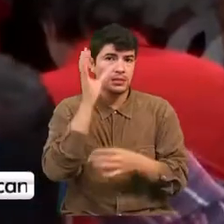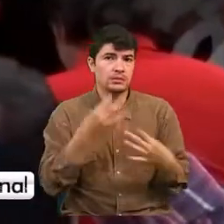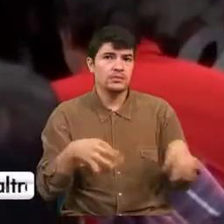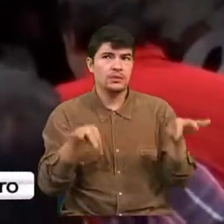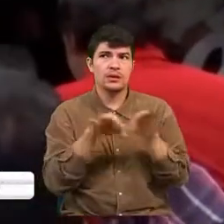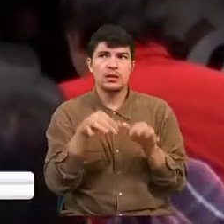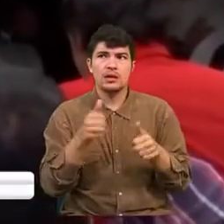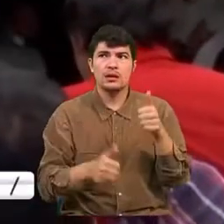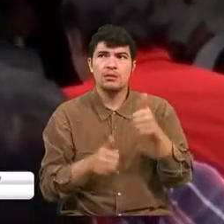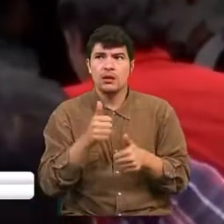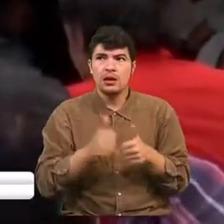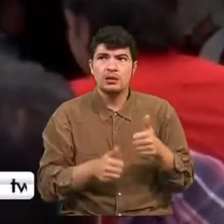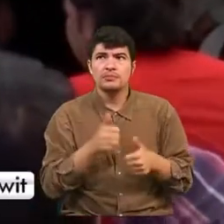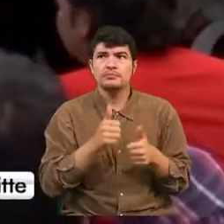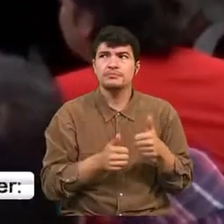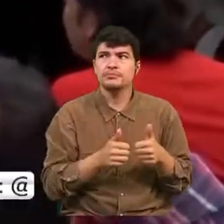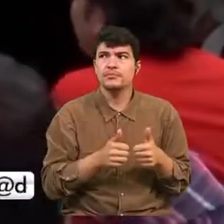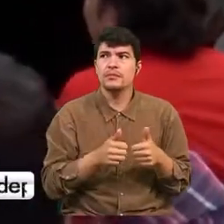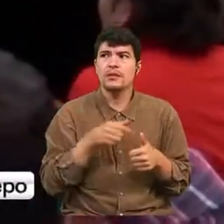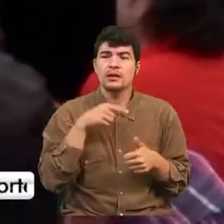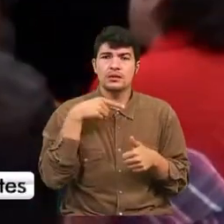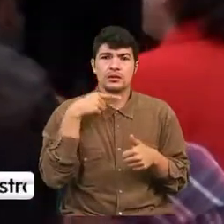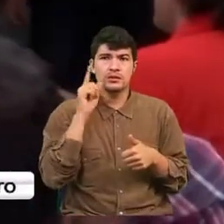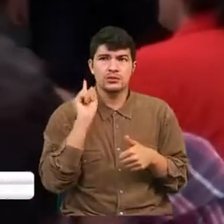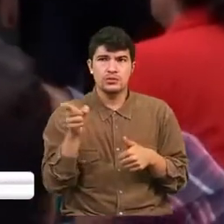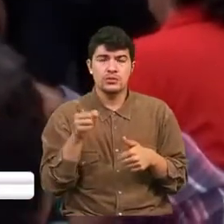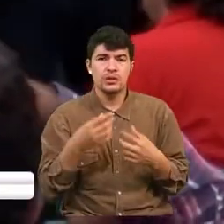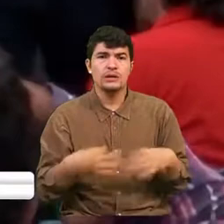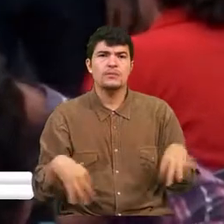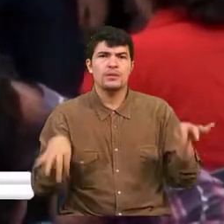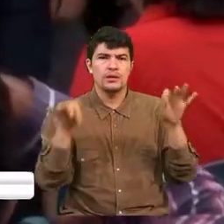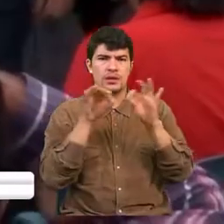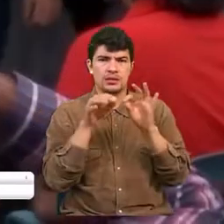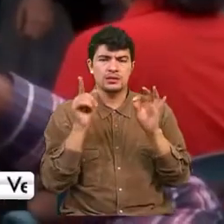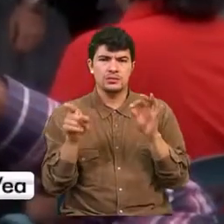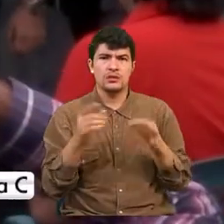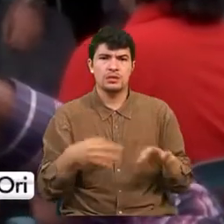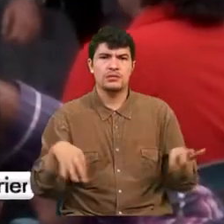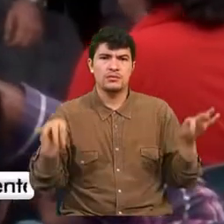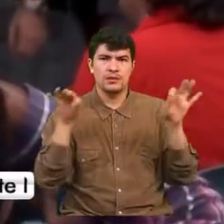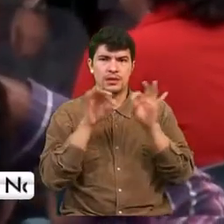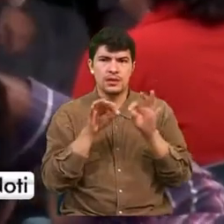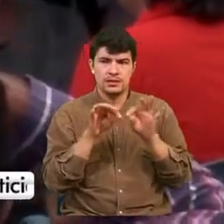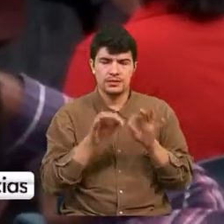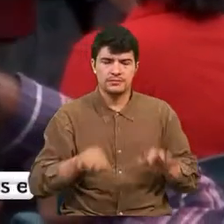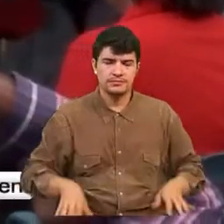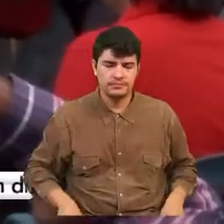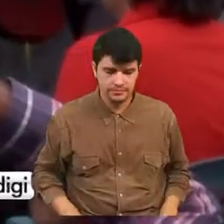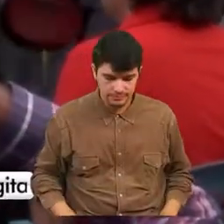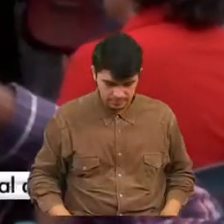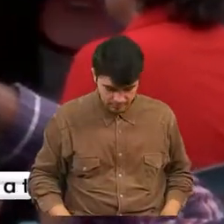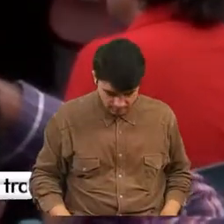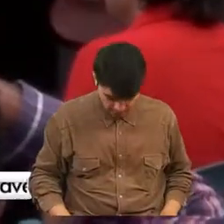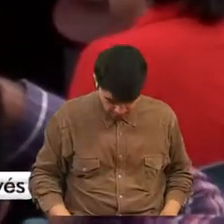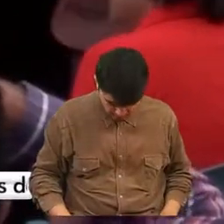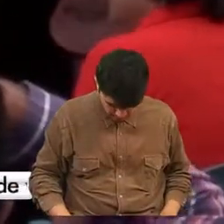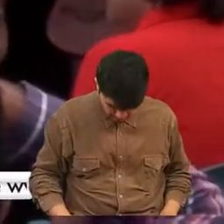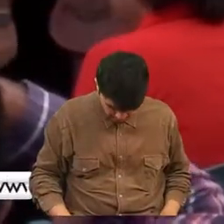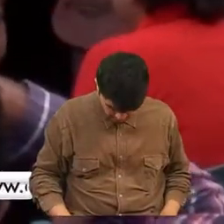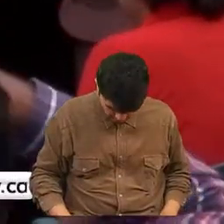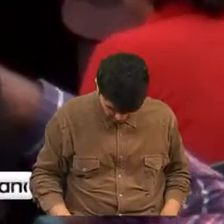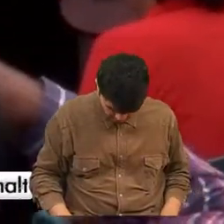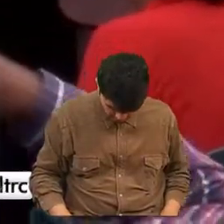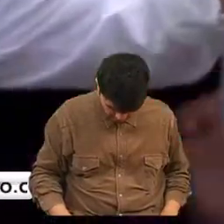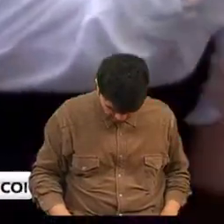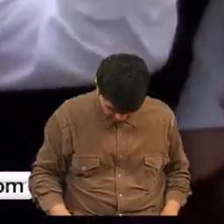importante ha sido esa importancia, valga la redundancia, que se le ha dado a las veedurías de los diferentes